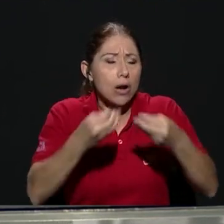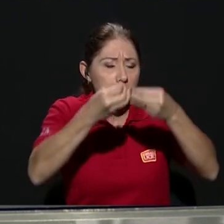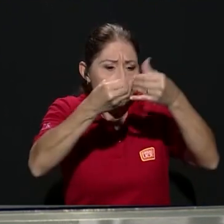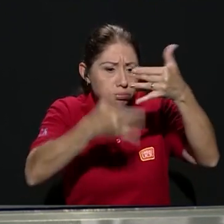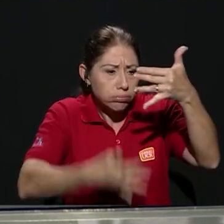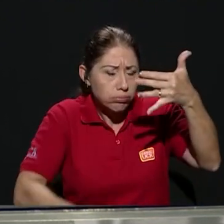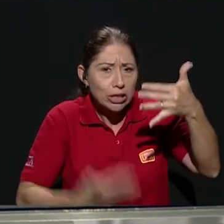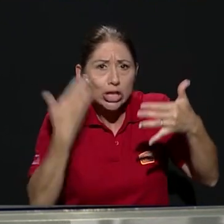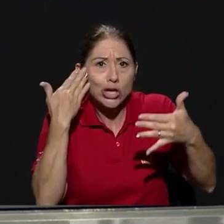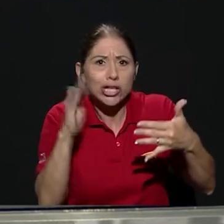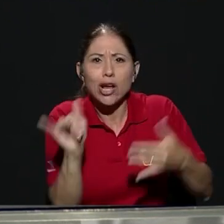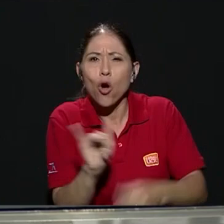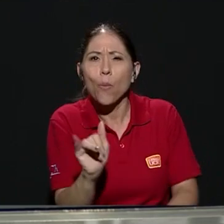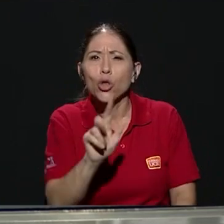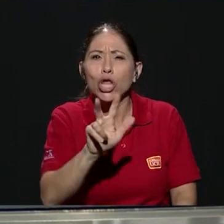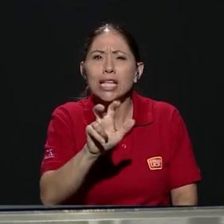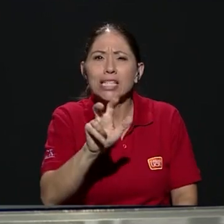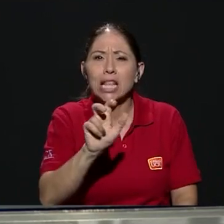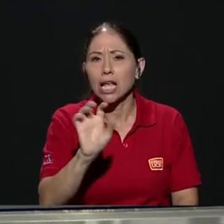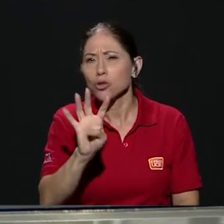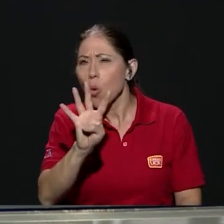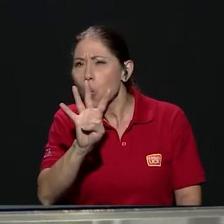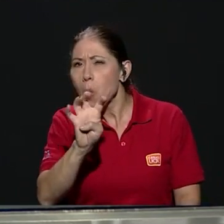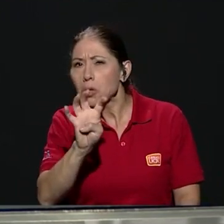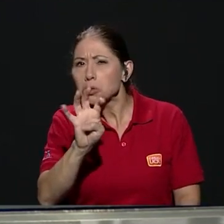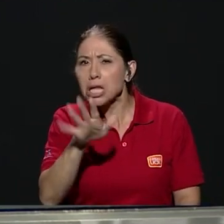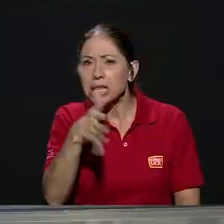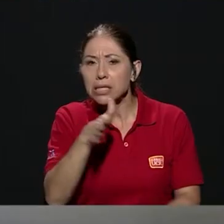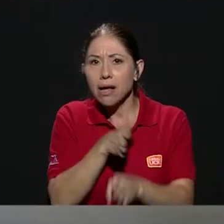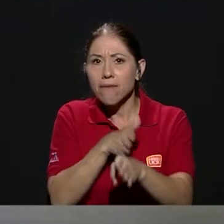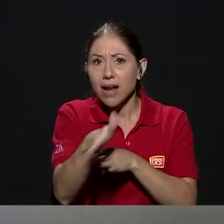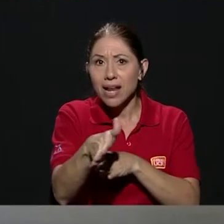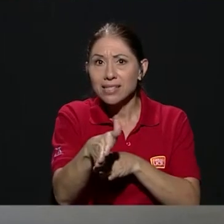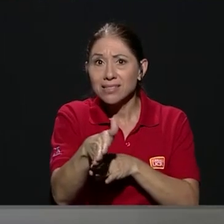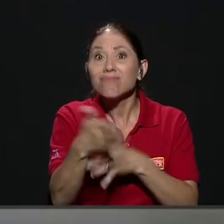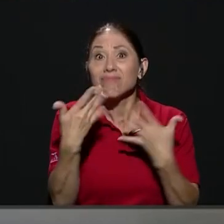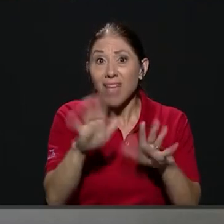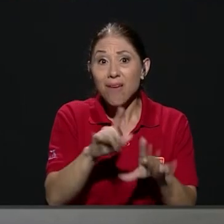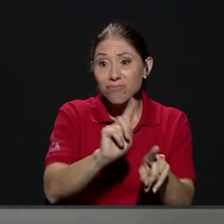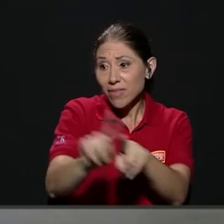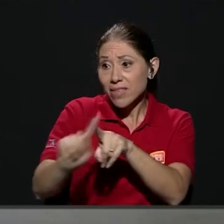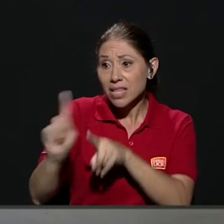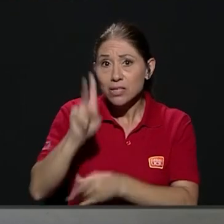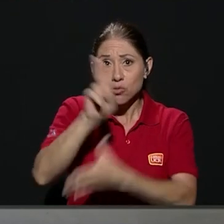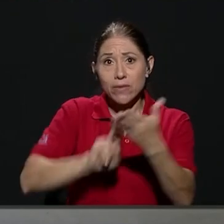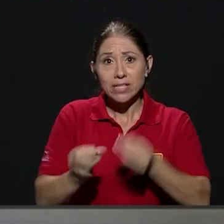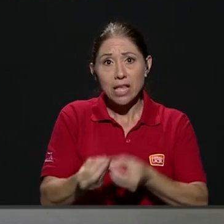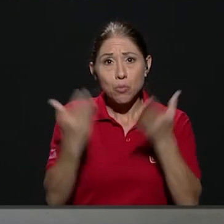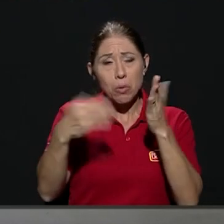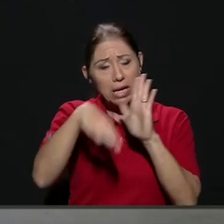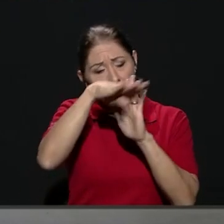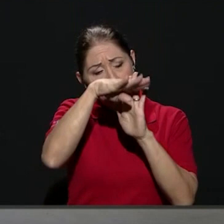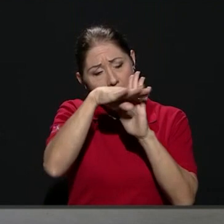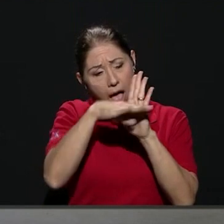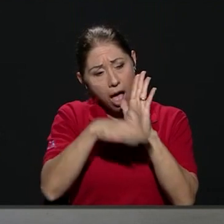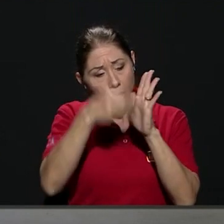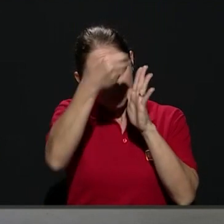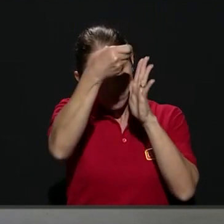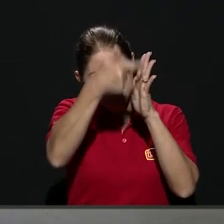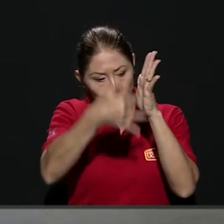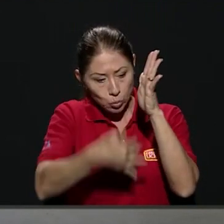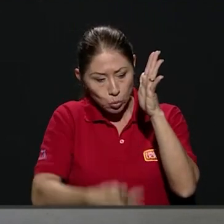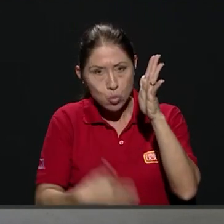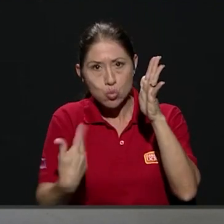300 o 400 carreras, hay un listado conjunto de las universidades públicas y es impresionante. Y muchas